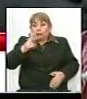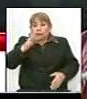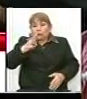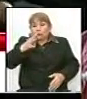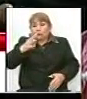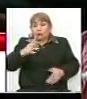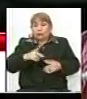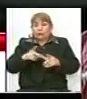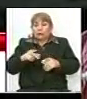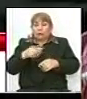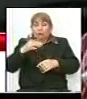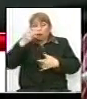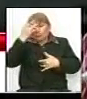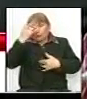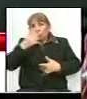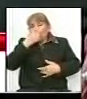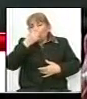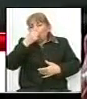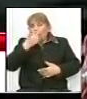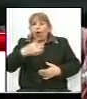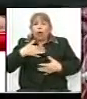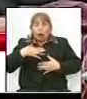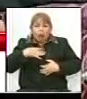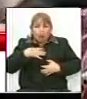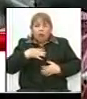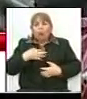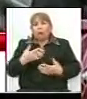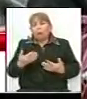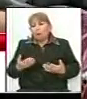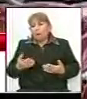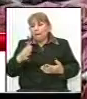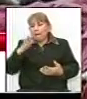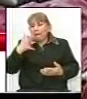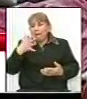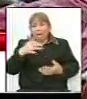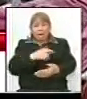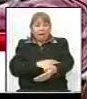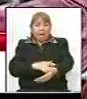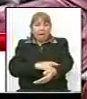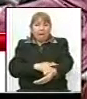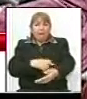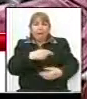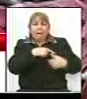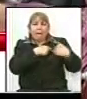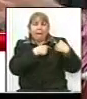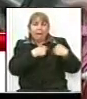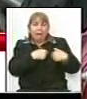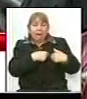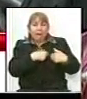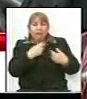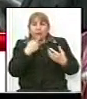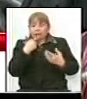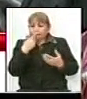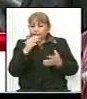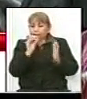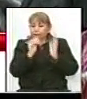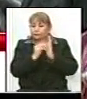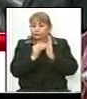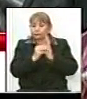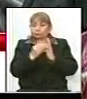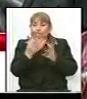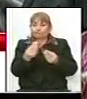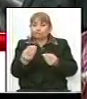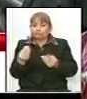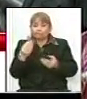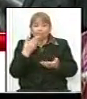las infecciones respiratorias, ¿no? Y luego en quinto lugar diabetes y enfermedades cardiovasculares. He querido remarcar porque la mayoría